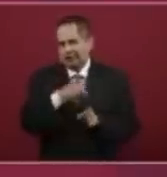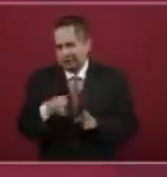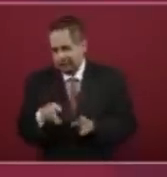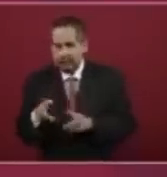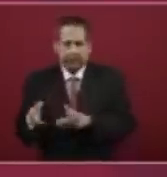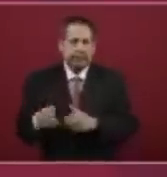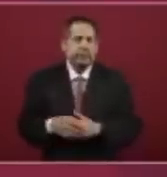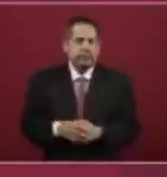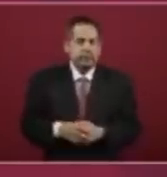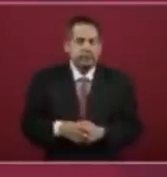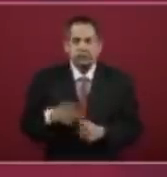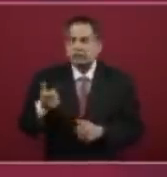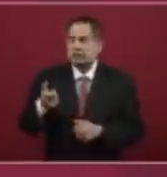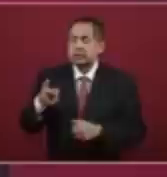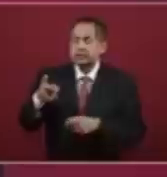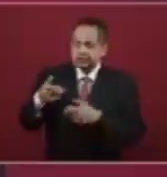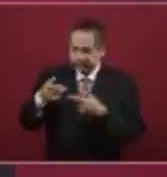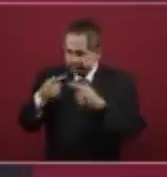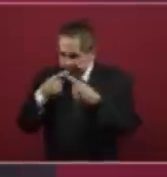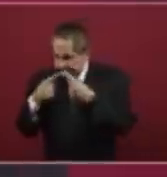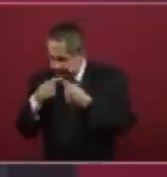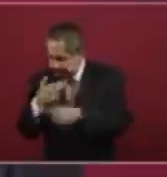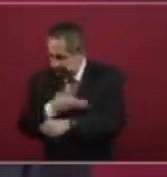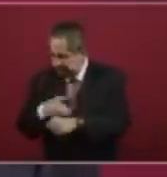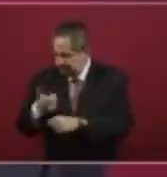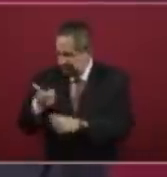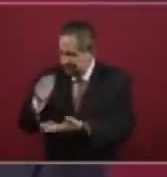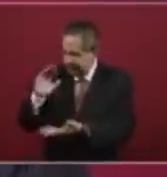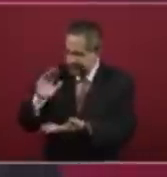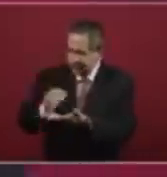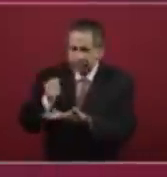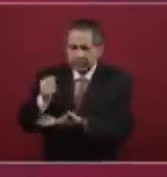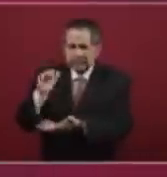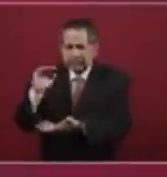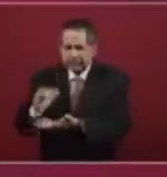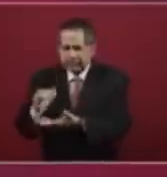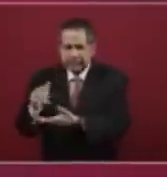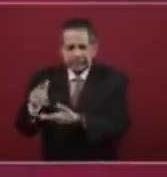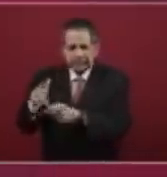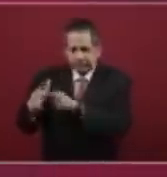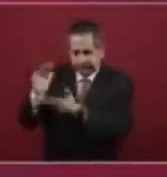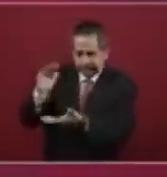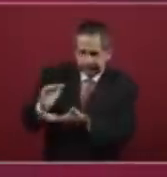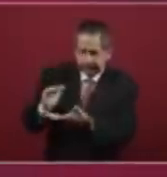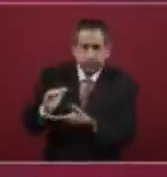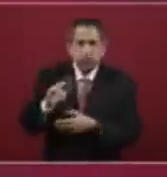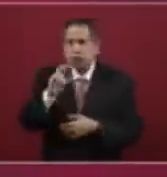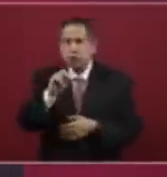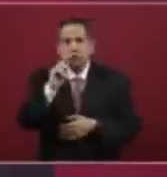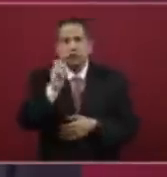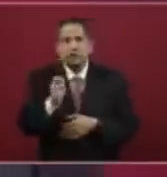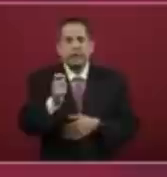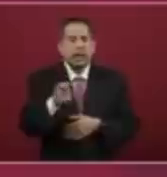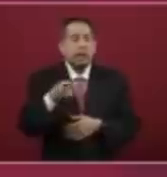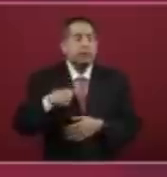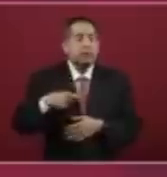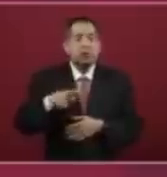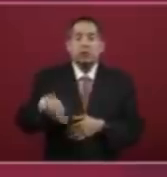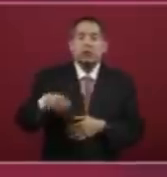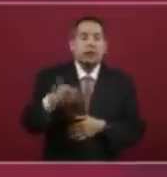los recortes, los ajustes no se vinculan al despido de trabajadores.